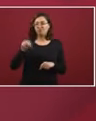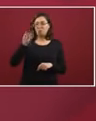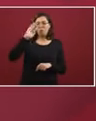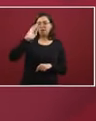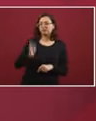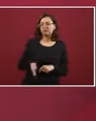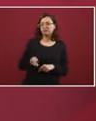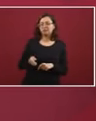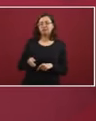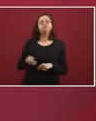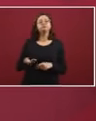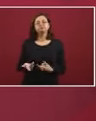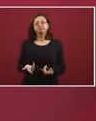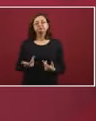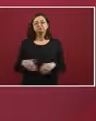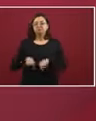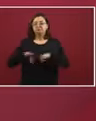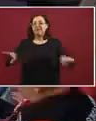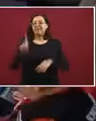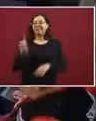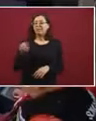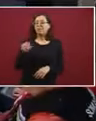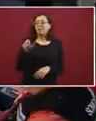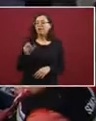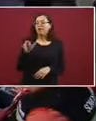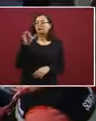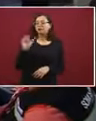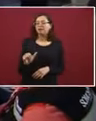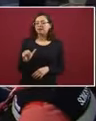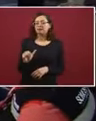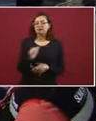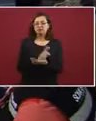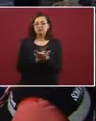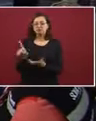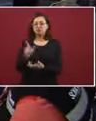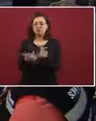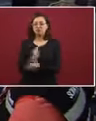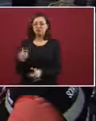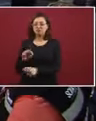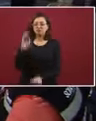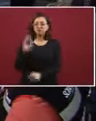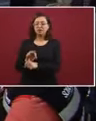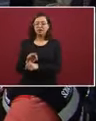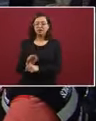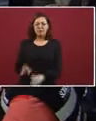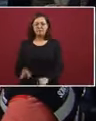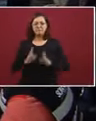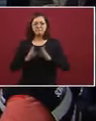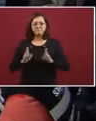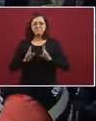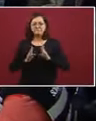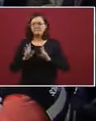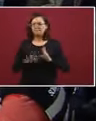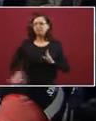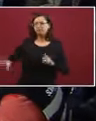los derechos y las libertades. No puede ser que el ejército pida la renuncia de un